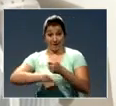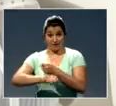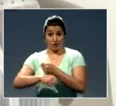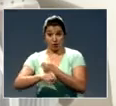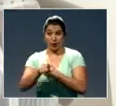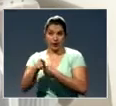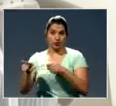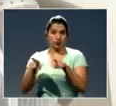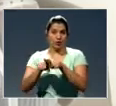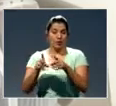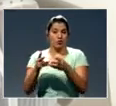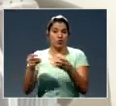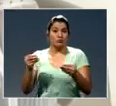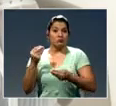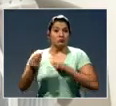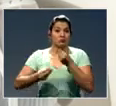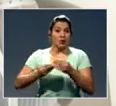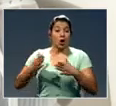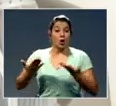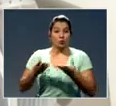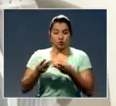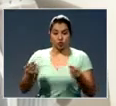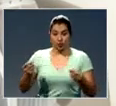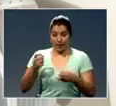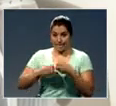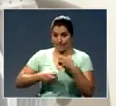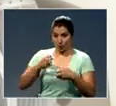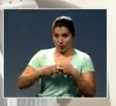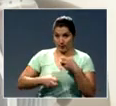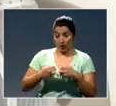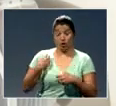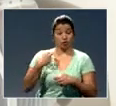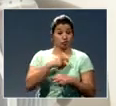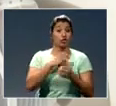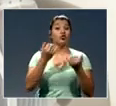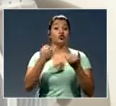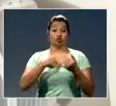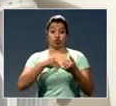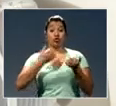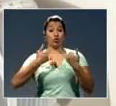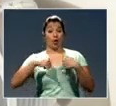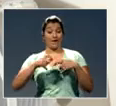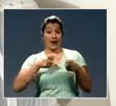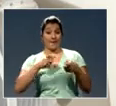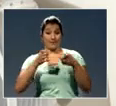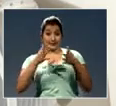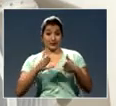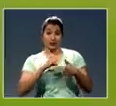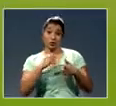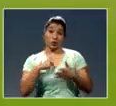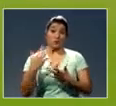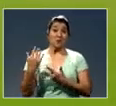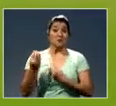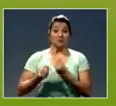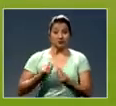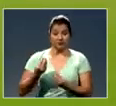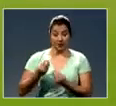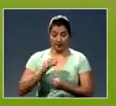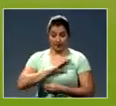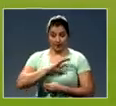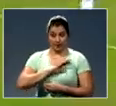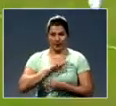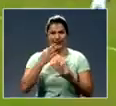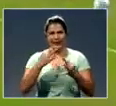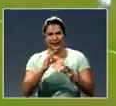también resuelvan cómo se va a solucionar este problema. Nosotros seguimos siendo el administrador y vamos a esperar. Se intentó localizar